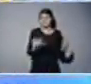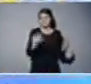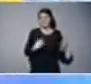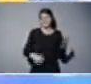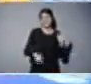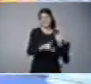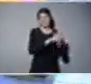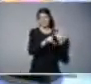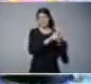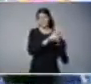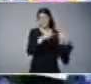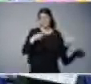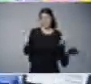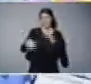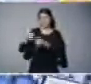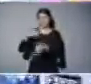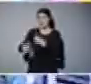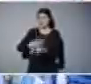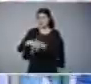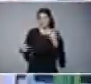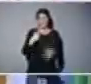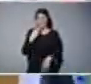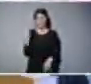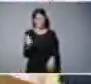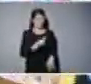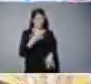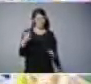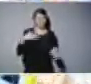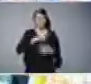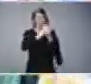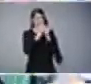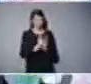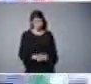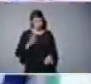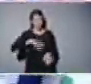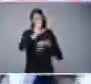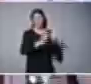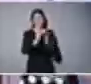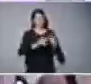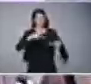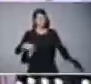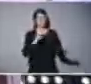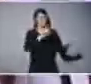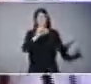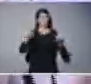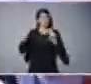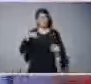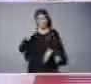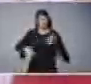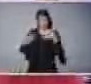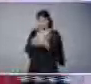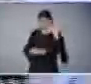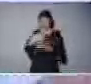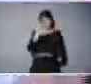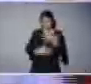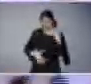Que hace puchero un mal gusto le va a dar, con tantos cambios que afectará a la clase, como una sopa boba esto va a